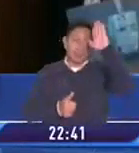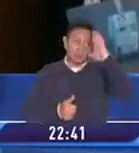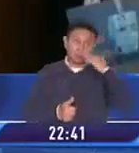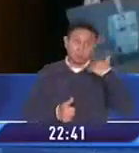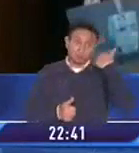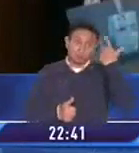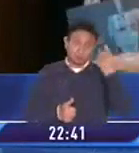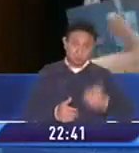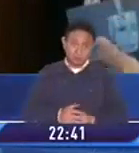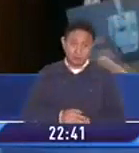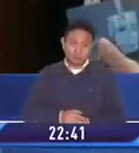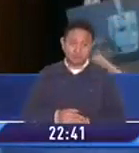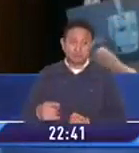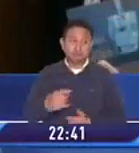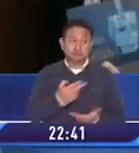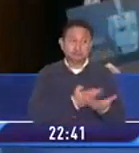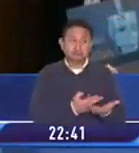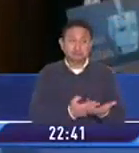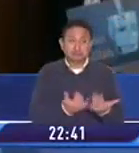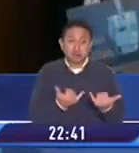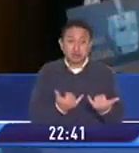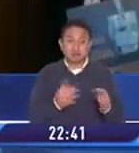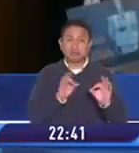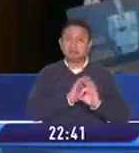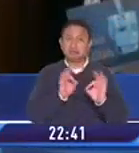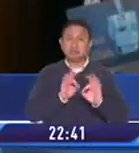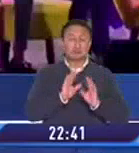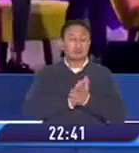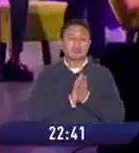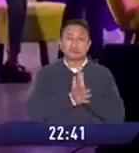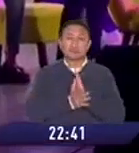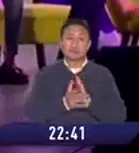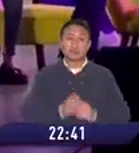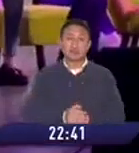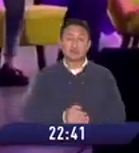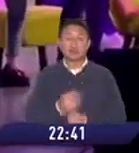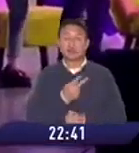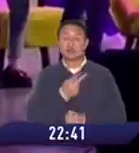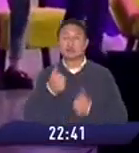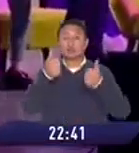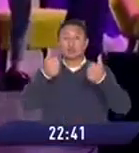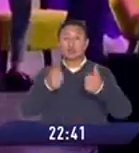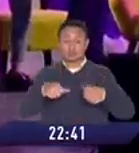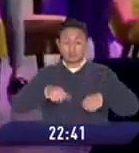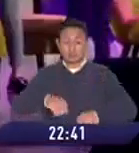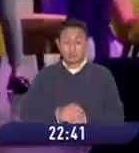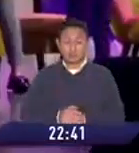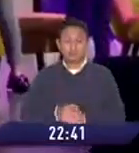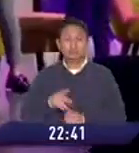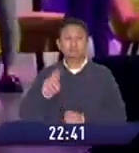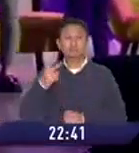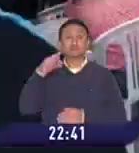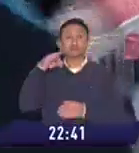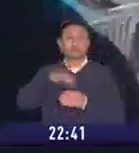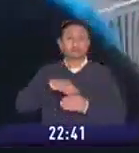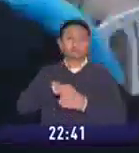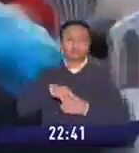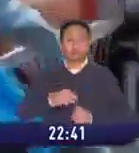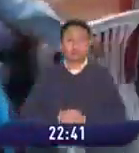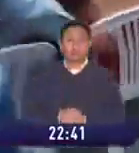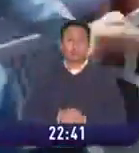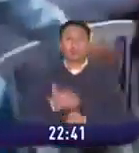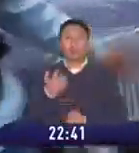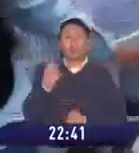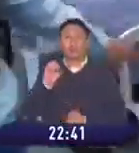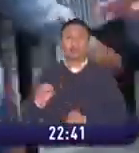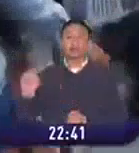Luisa González, no mantuvo agenda pública el día de hoy. Ambos candidatos se preparan para el balotaje, que se efectuará el